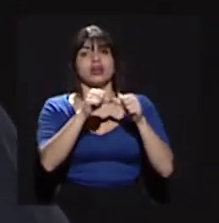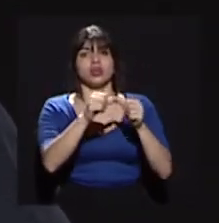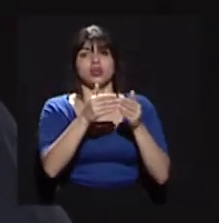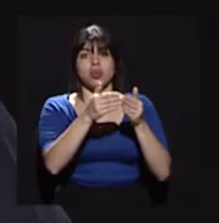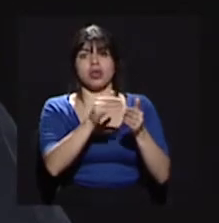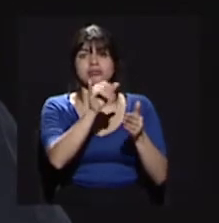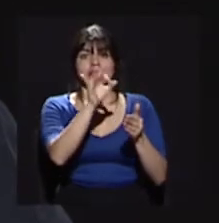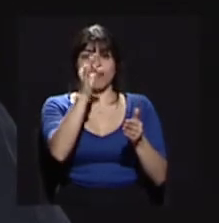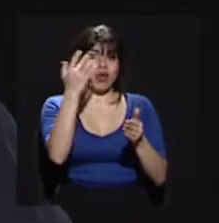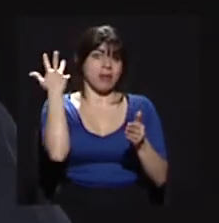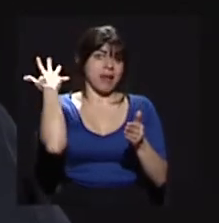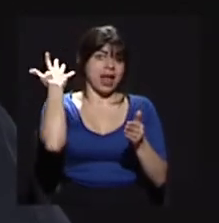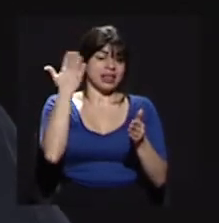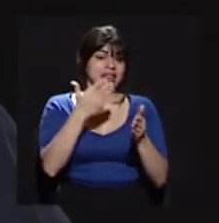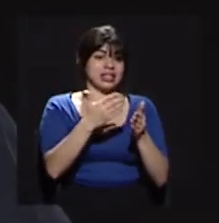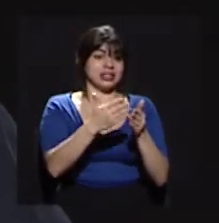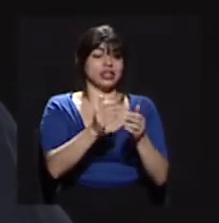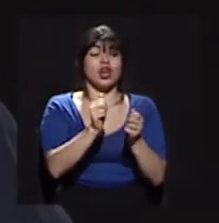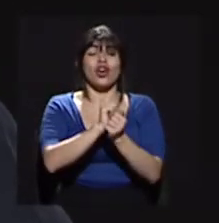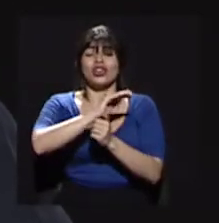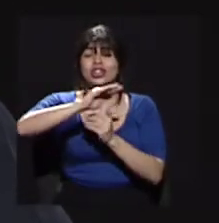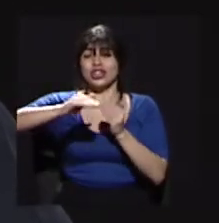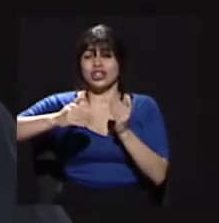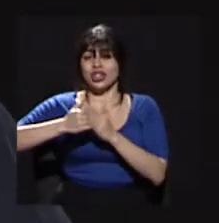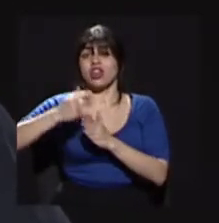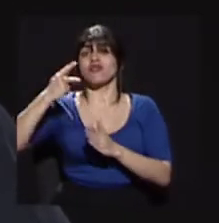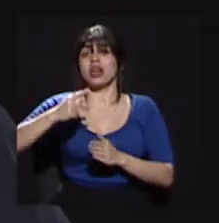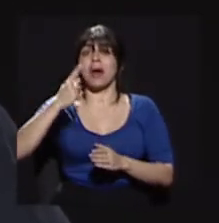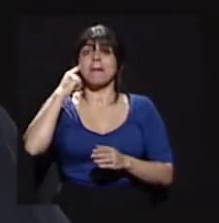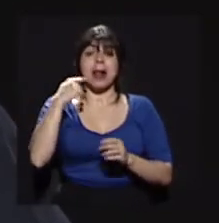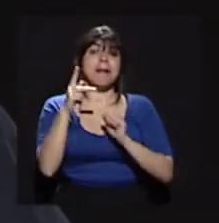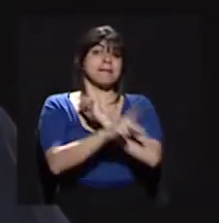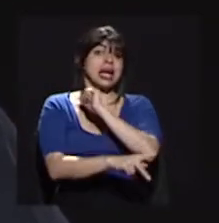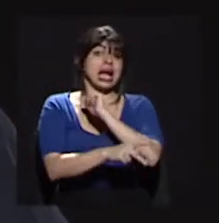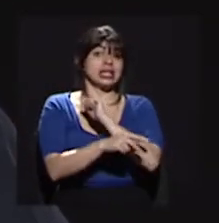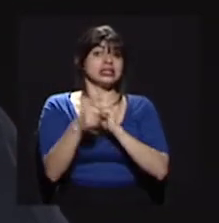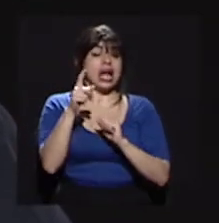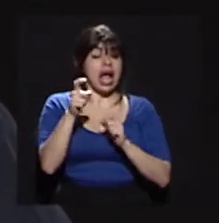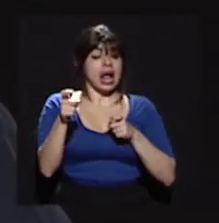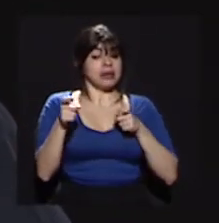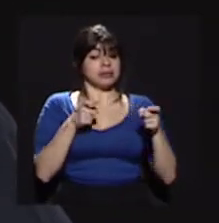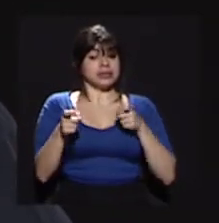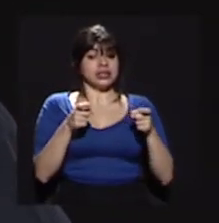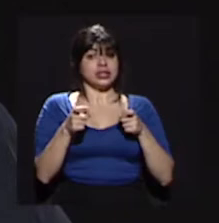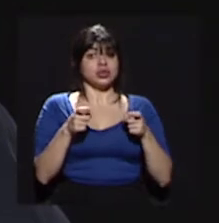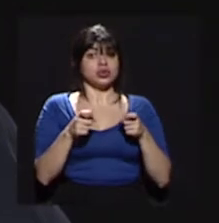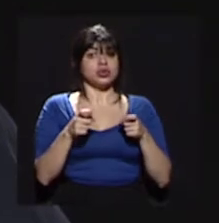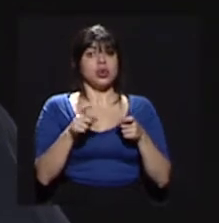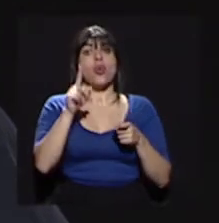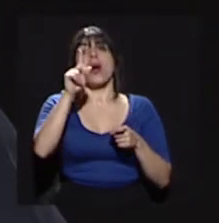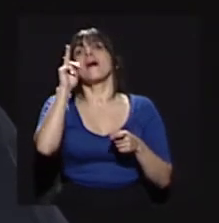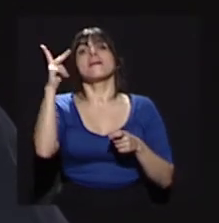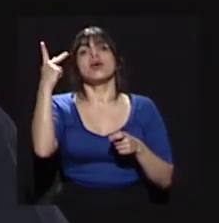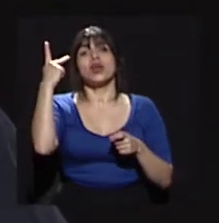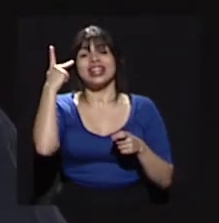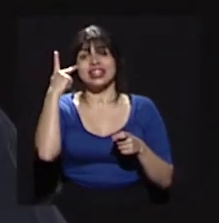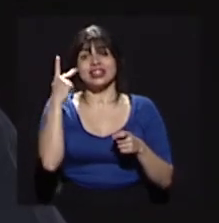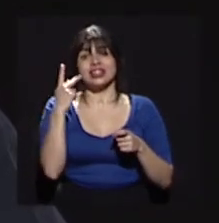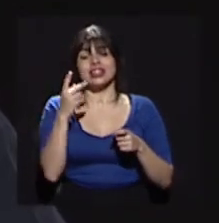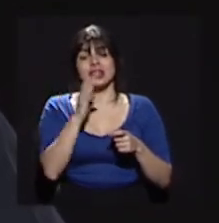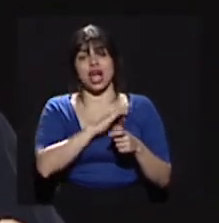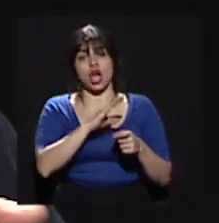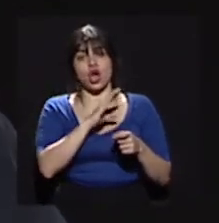y con todos los riesgos que conlleva para el país la administración de una política en condiciones